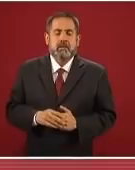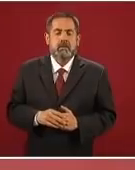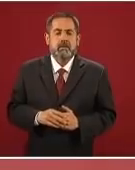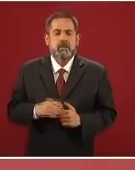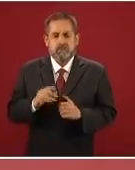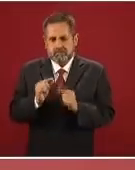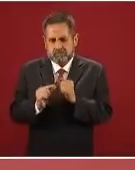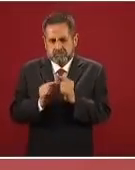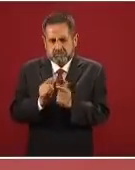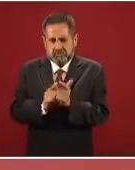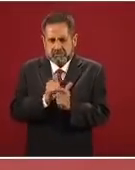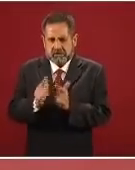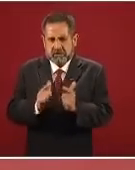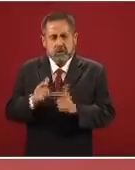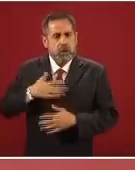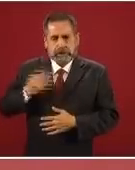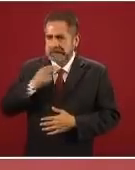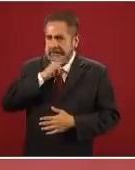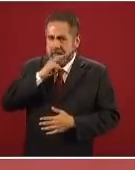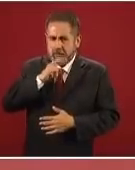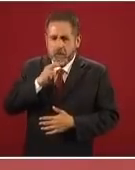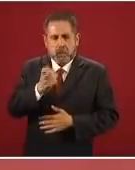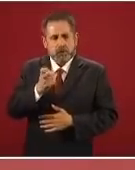vamos despacio porque llevamos prisa